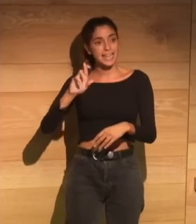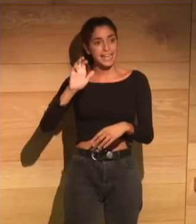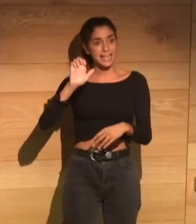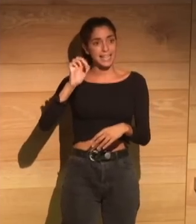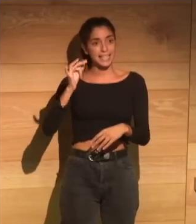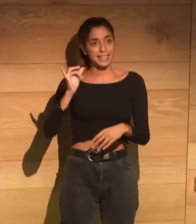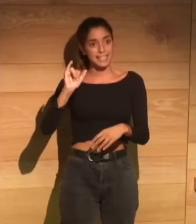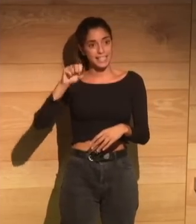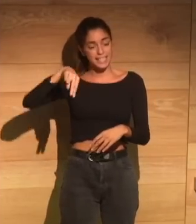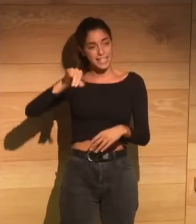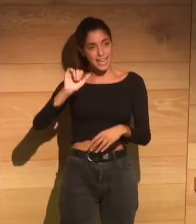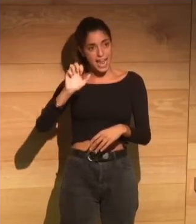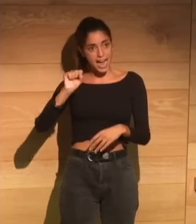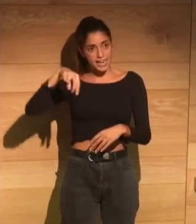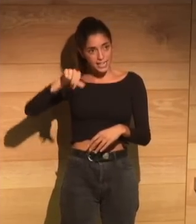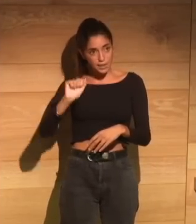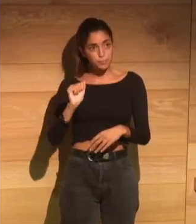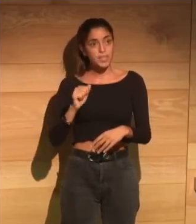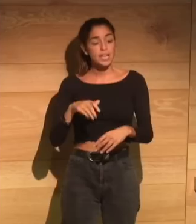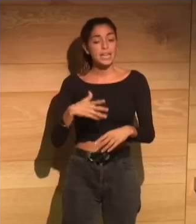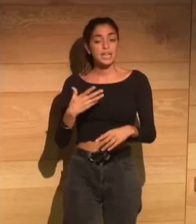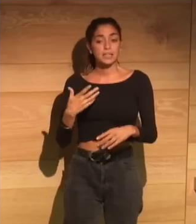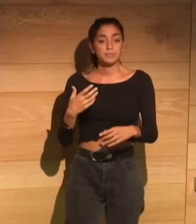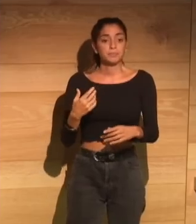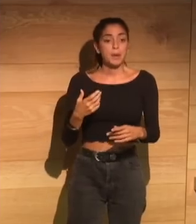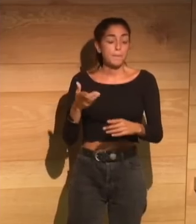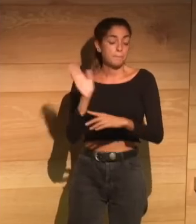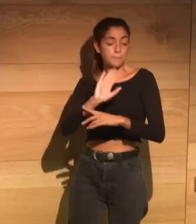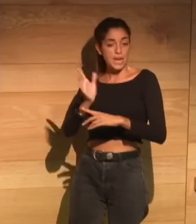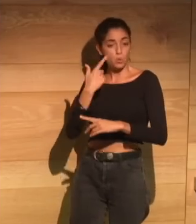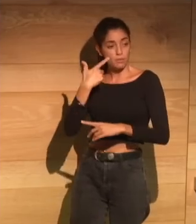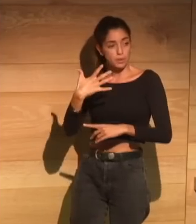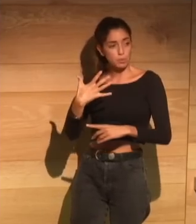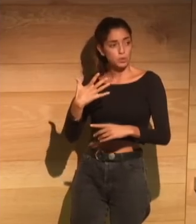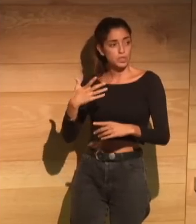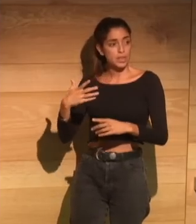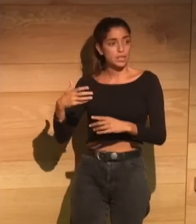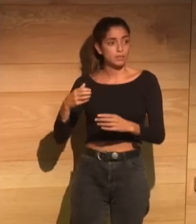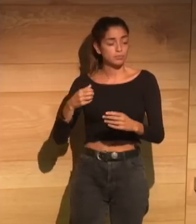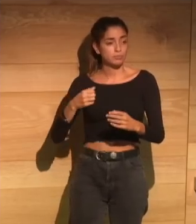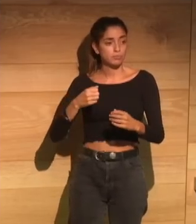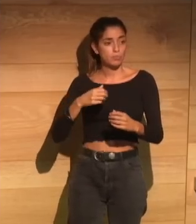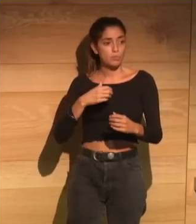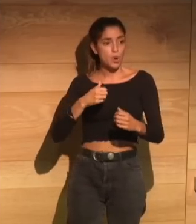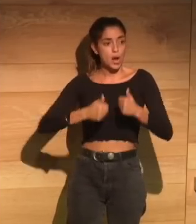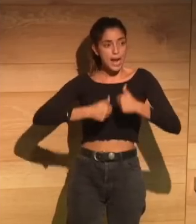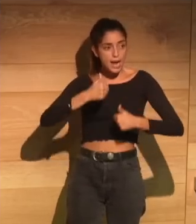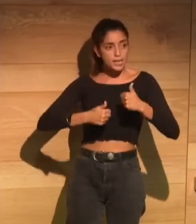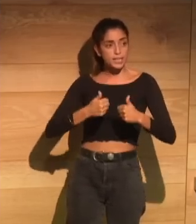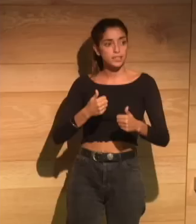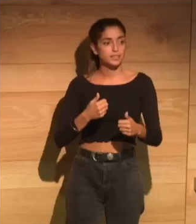podéis recordarlo, sí. Para hablar de las carreras de los no eran carreras. Gracias, los... de verdad, es como estar casado con Google,